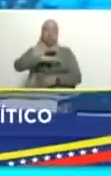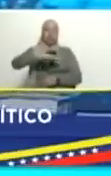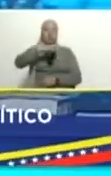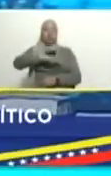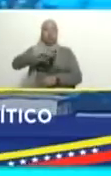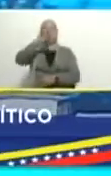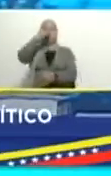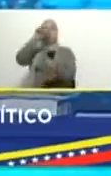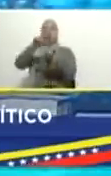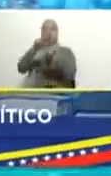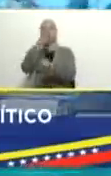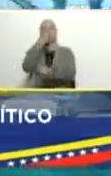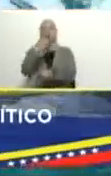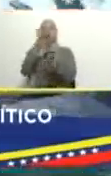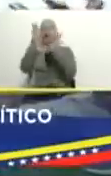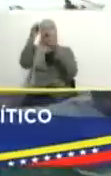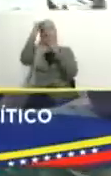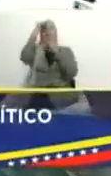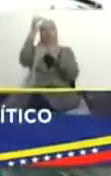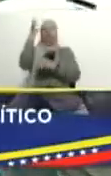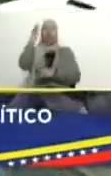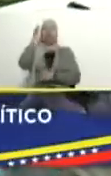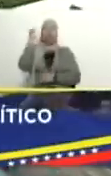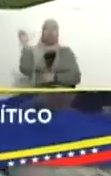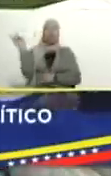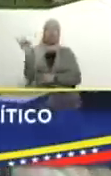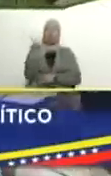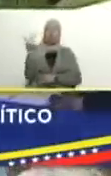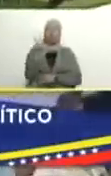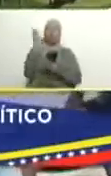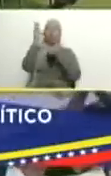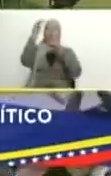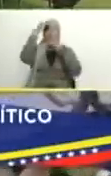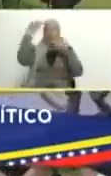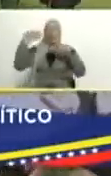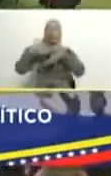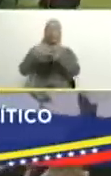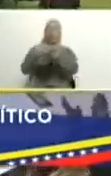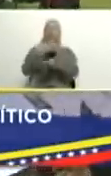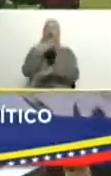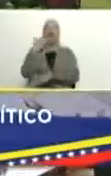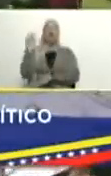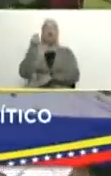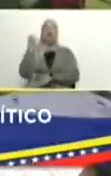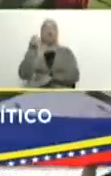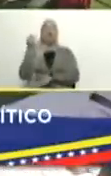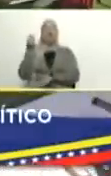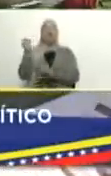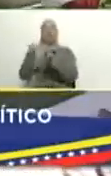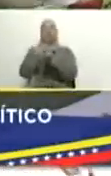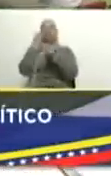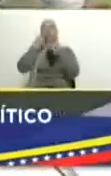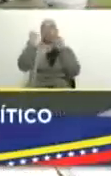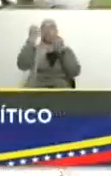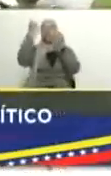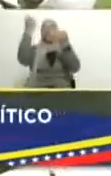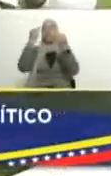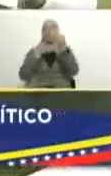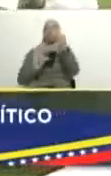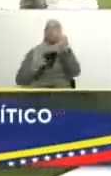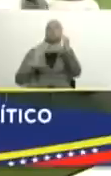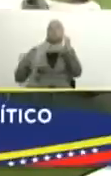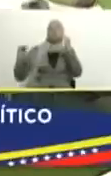grandes objetivos para atender a la mujer venezolana, para atender integralmente a la juventud y para luchar contra la desigualdad y